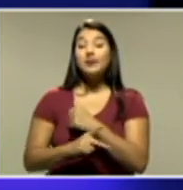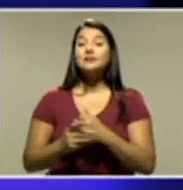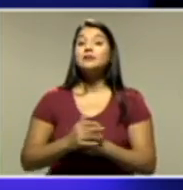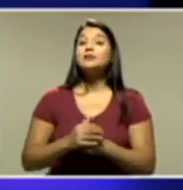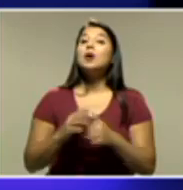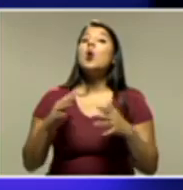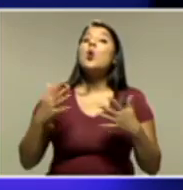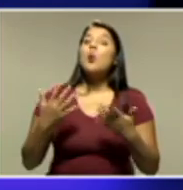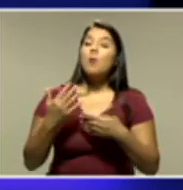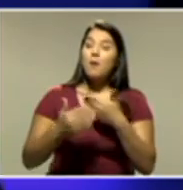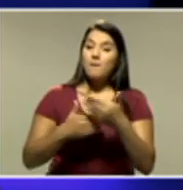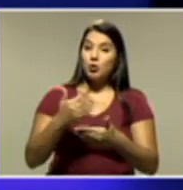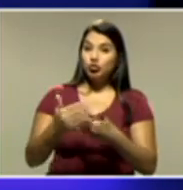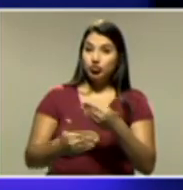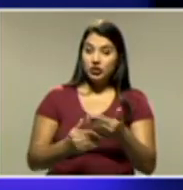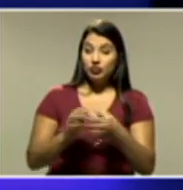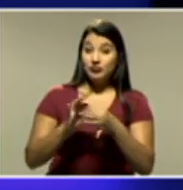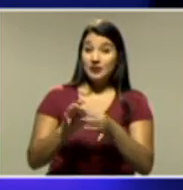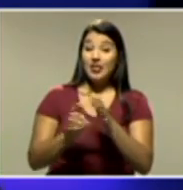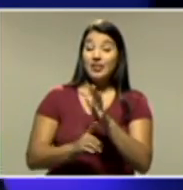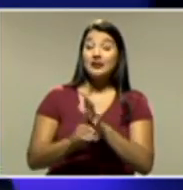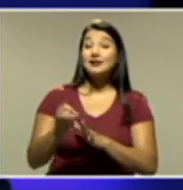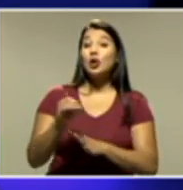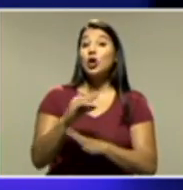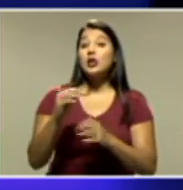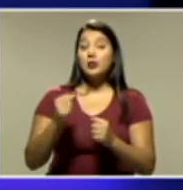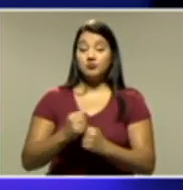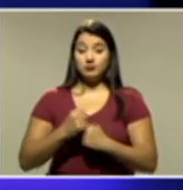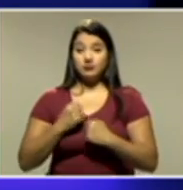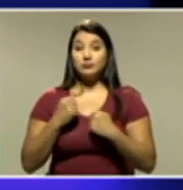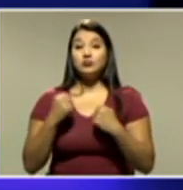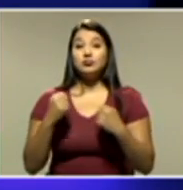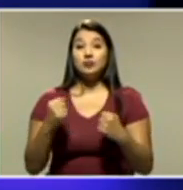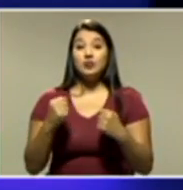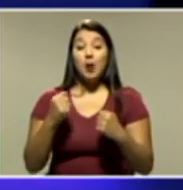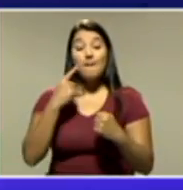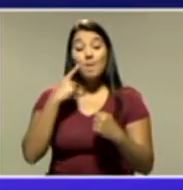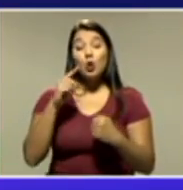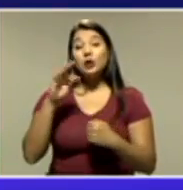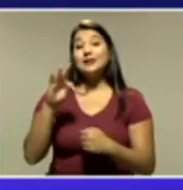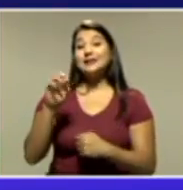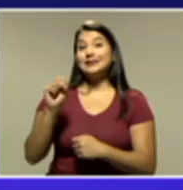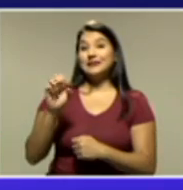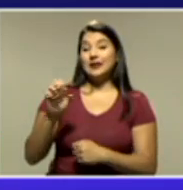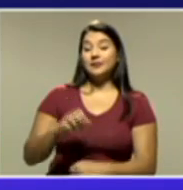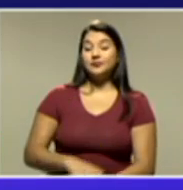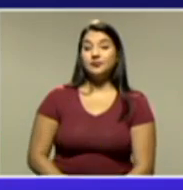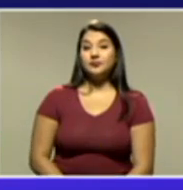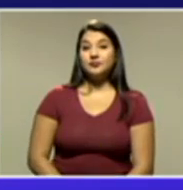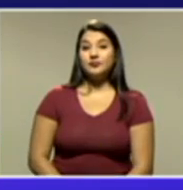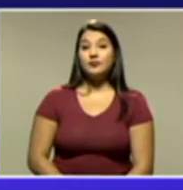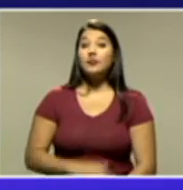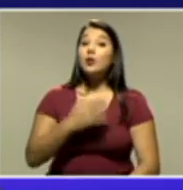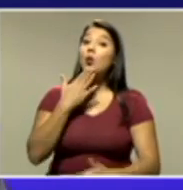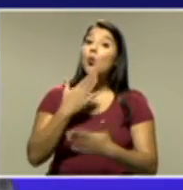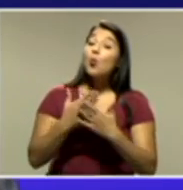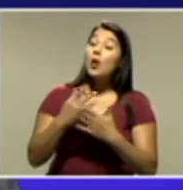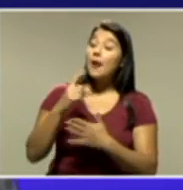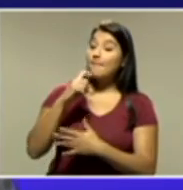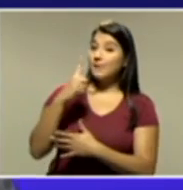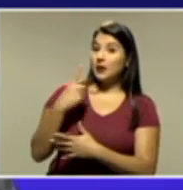¿Cómo ha sido este proceso de crecimiento y empoderamiento del tribunal? Es una muy buena